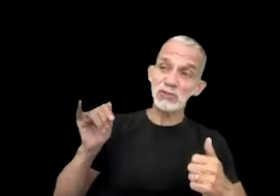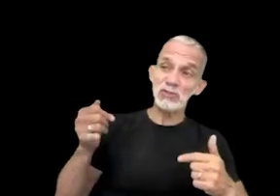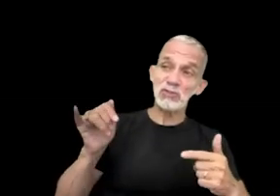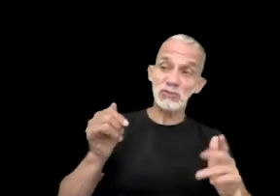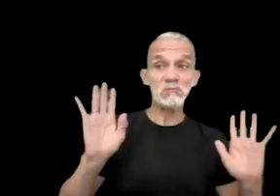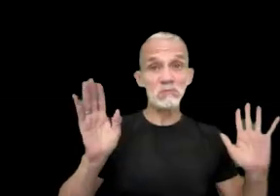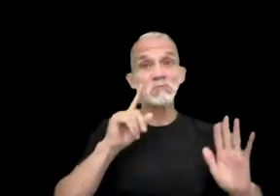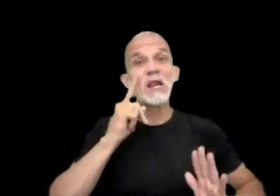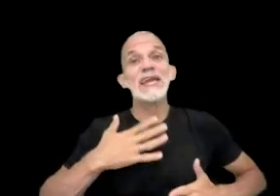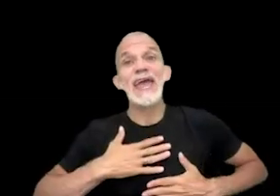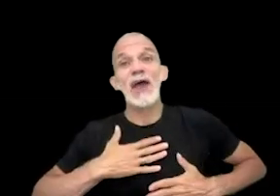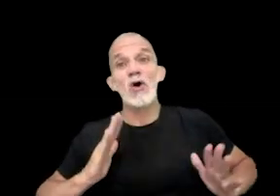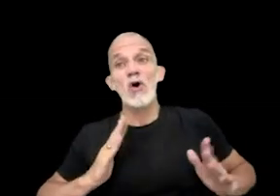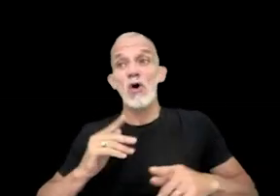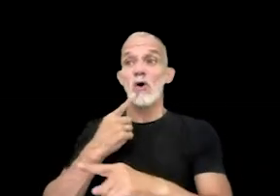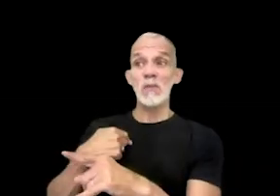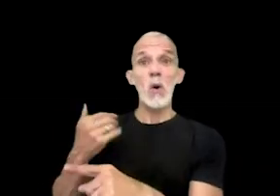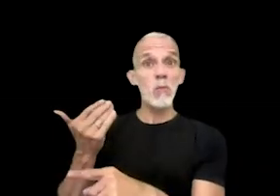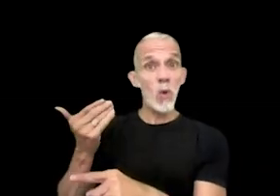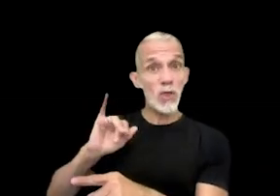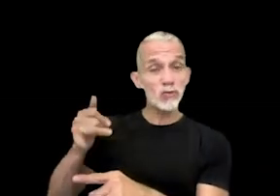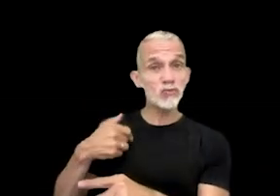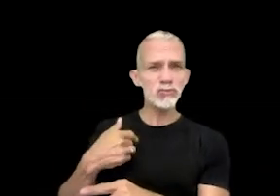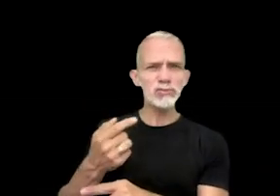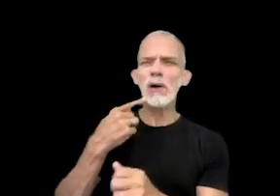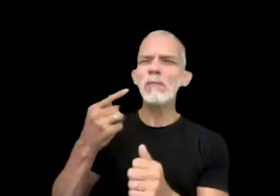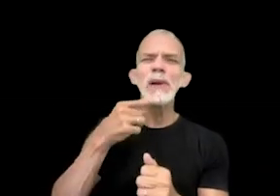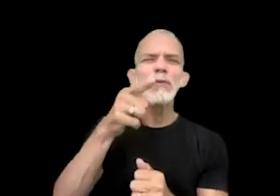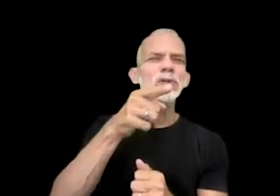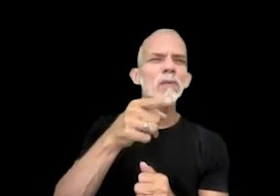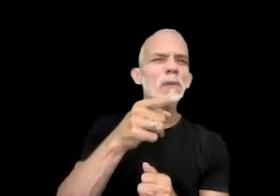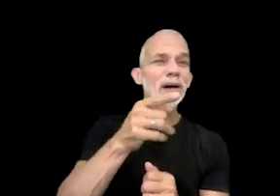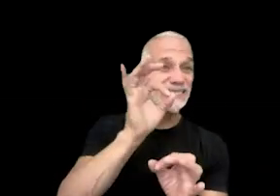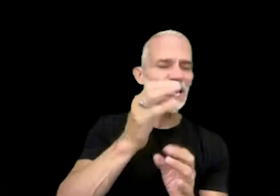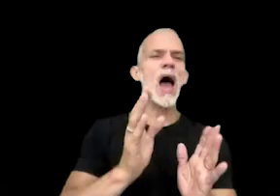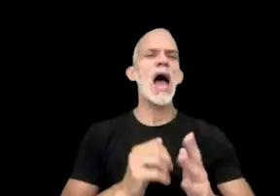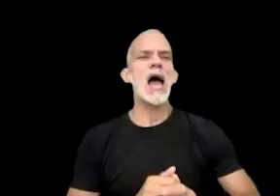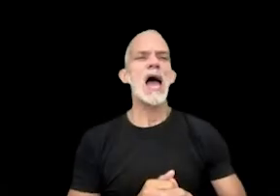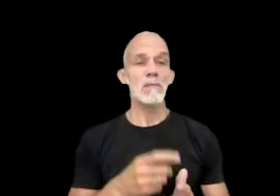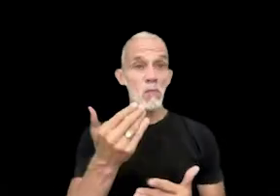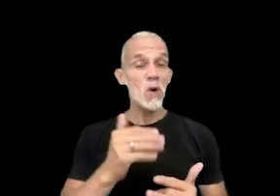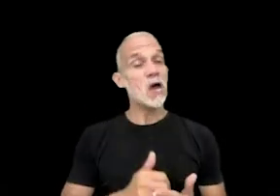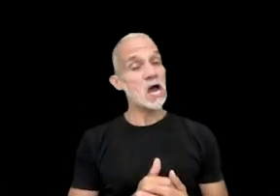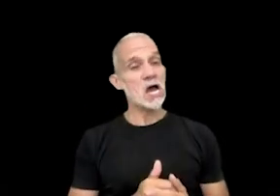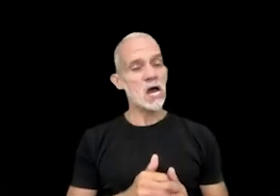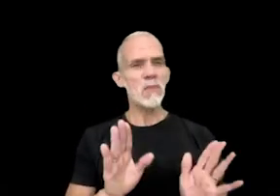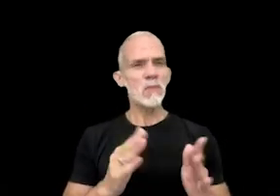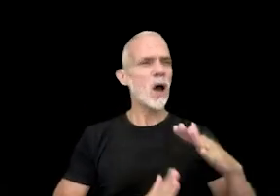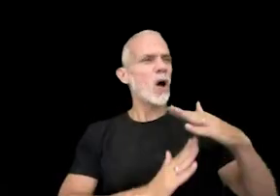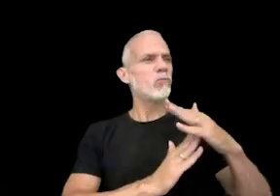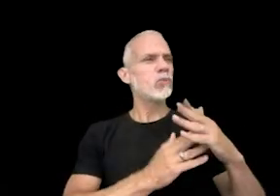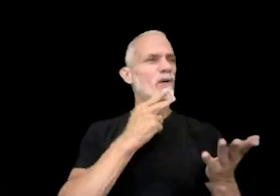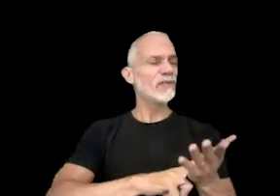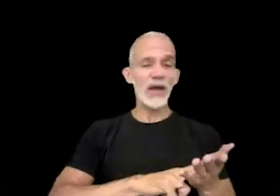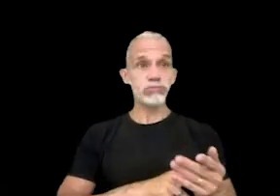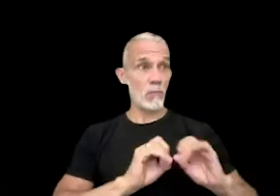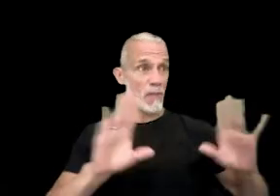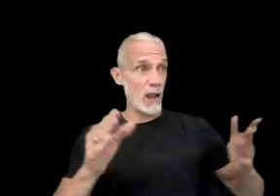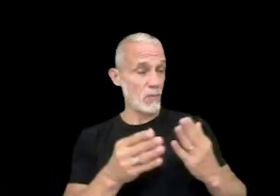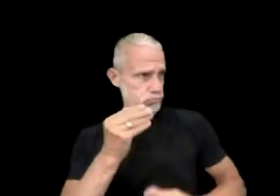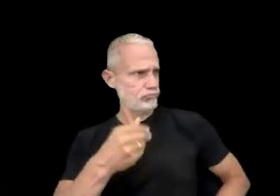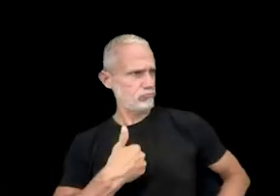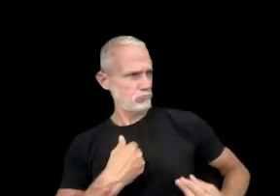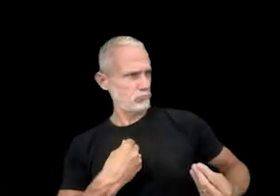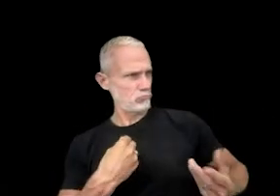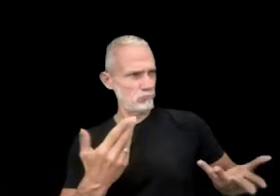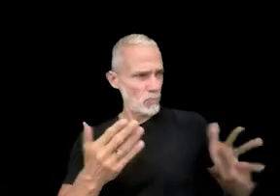riesgo. El profesional me dijo que lo podía hacer, fui a preguntarle al idóneo, el idóneo me dijo que lo podía hacer, viene la autoridad fiscal, me dice, señor, usted se equivocó, yo